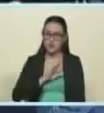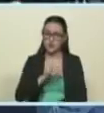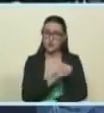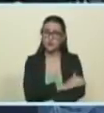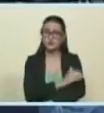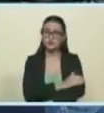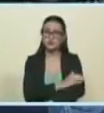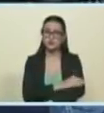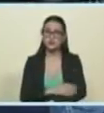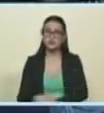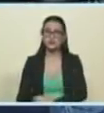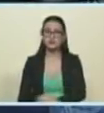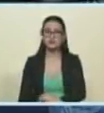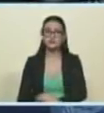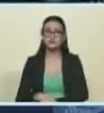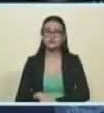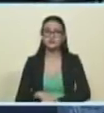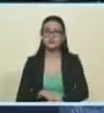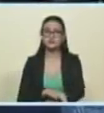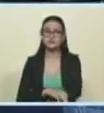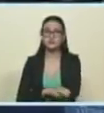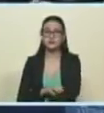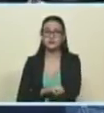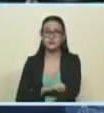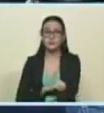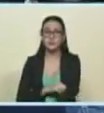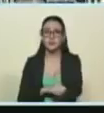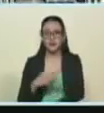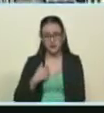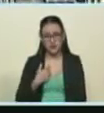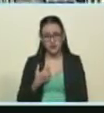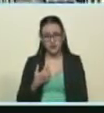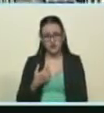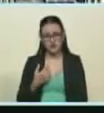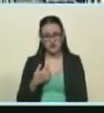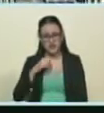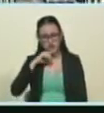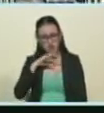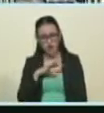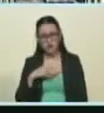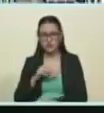oposición. Nosotros cuidamos mucho nuestra raíz histórica.